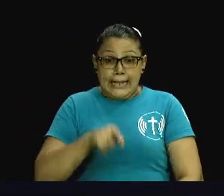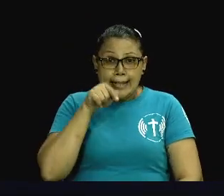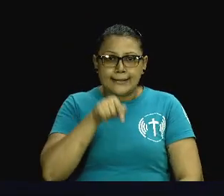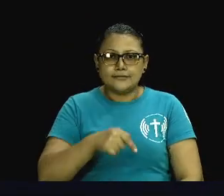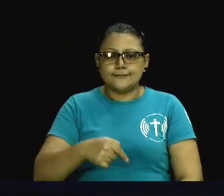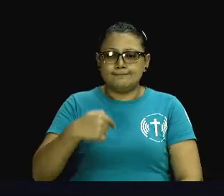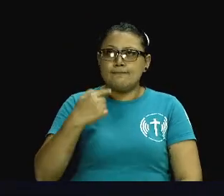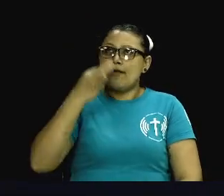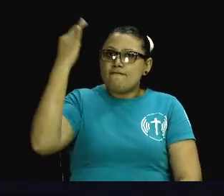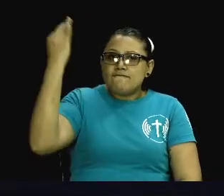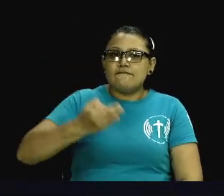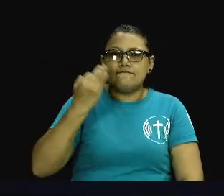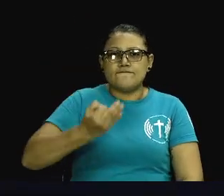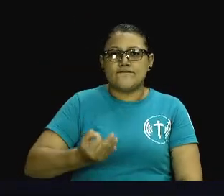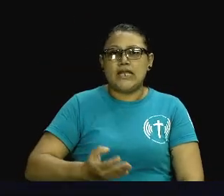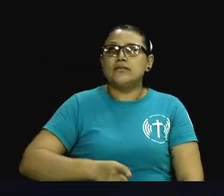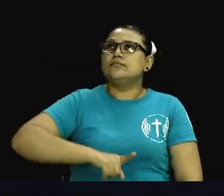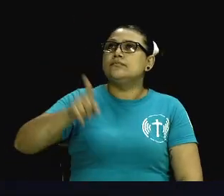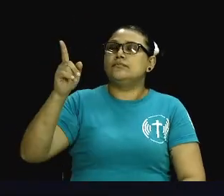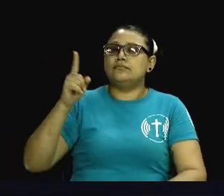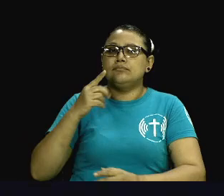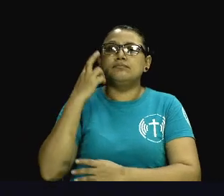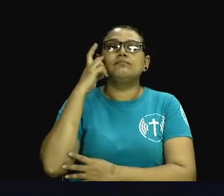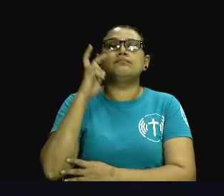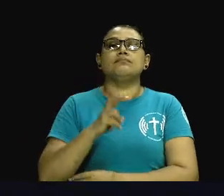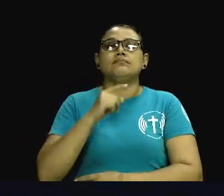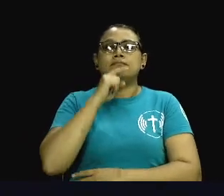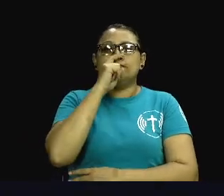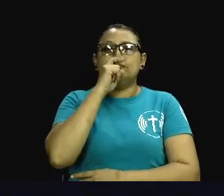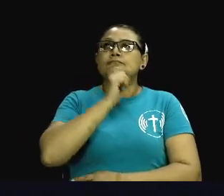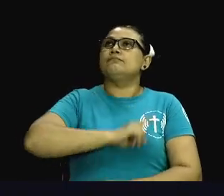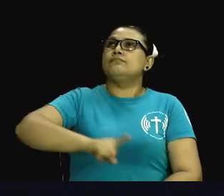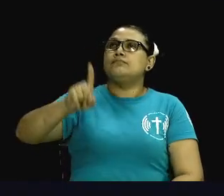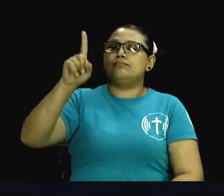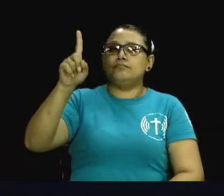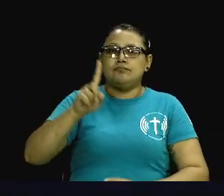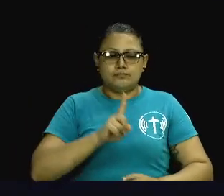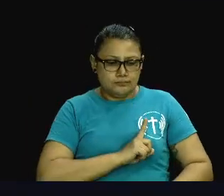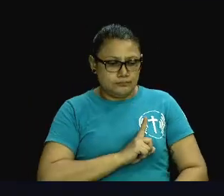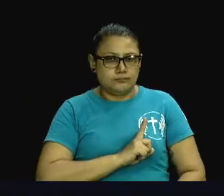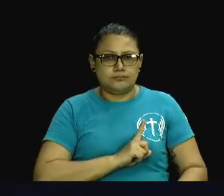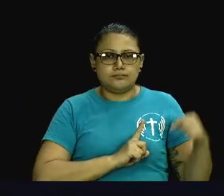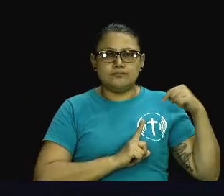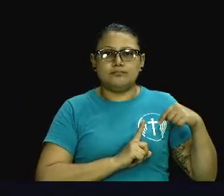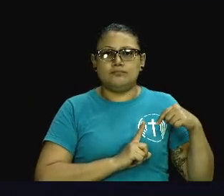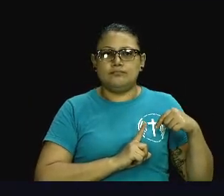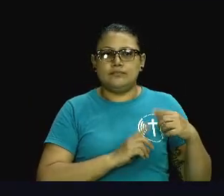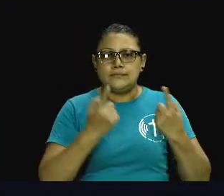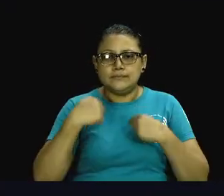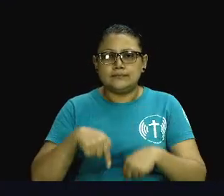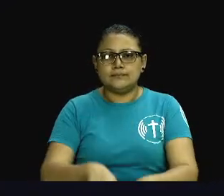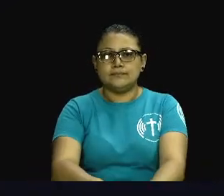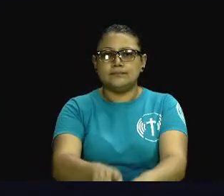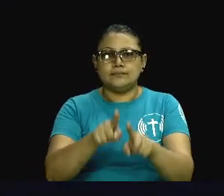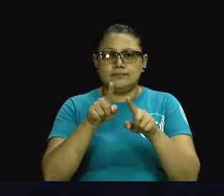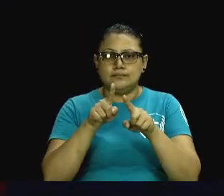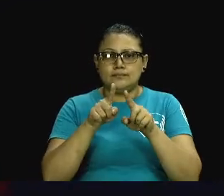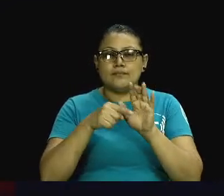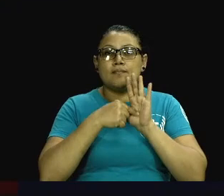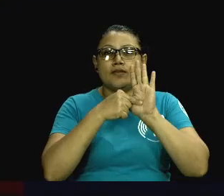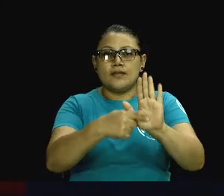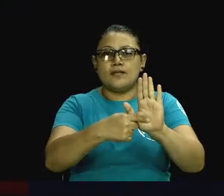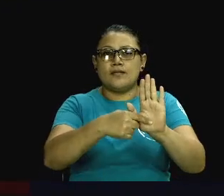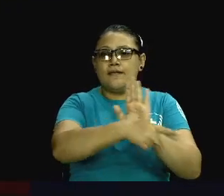fe en alto la fe escondida y cuando te da pena orar en público pero la fe en alto es mostrarle a